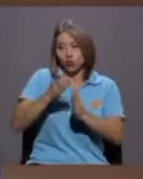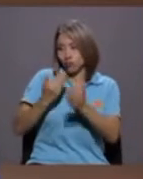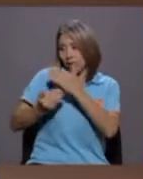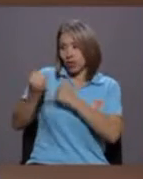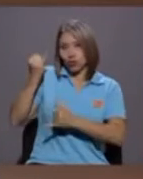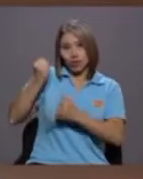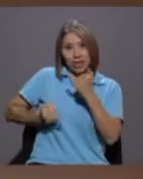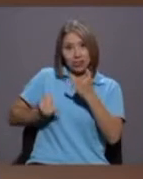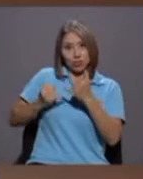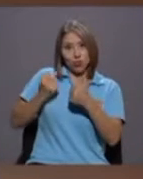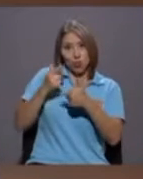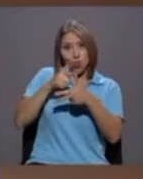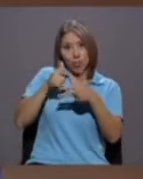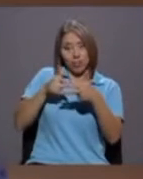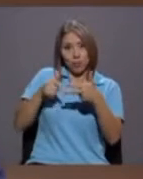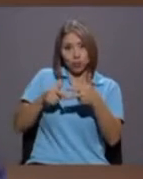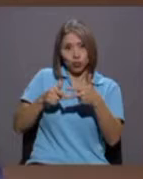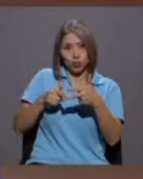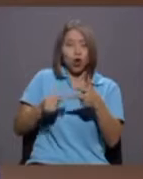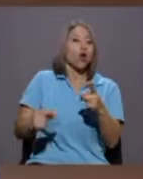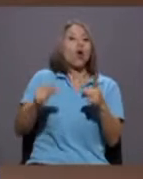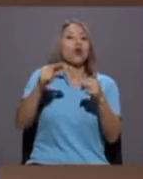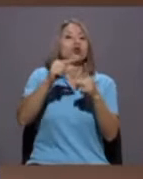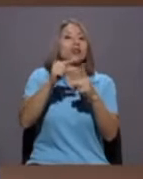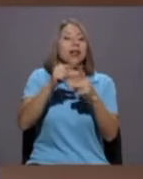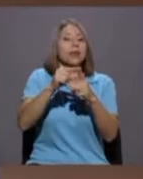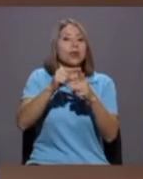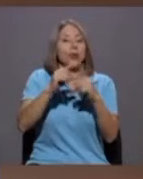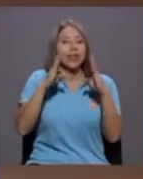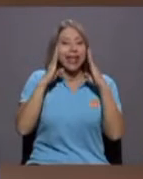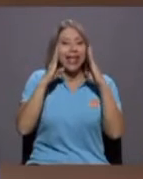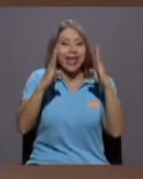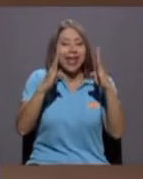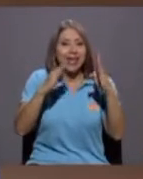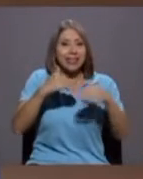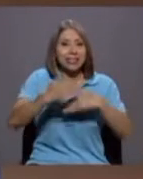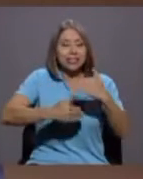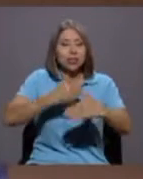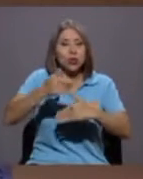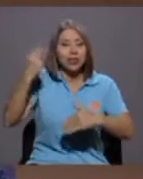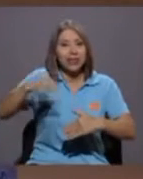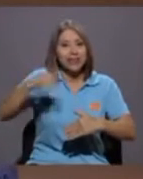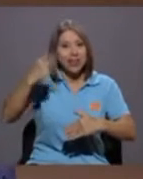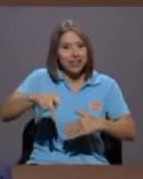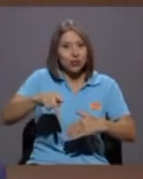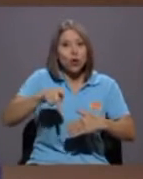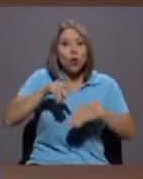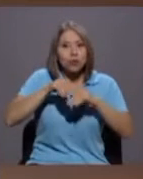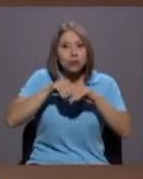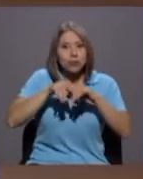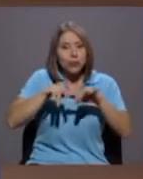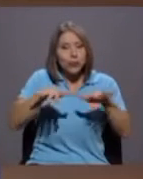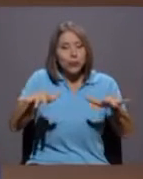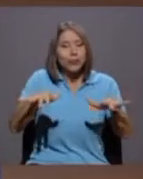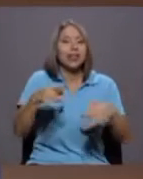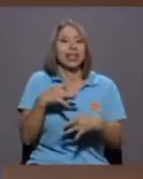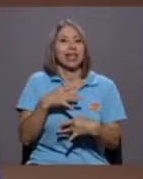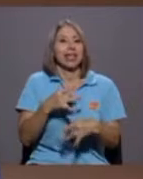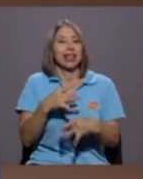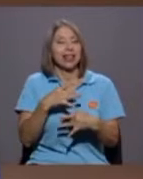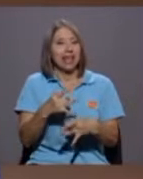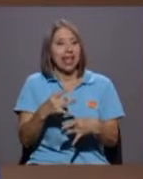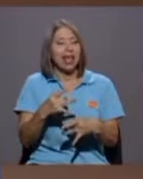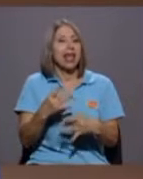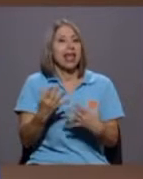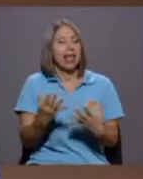el concepto de la gestión de riesgo, un concepto transversal, ha estado presente, y la idea muy interesante es que hoy